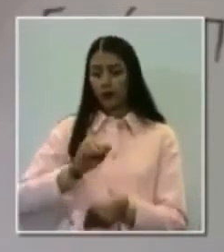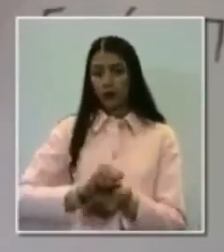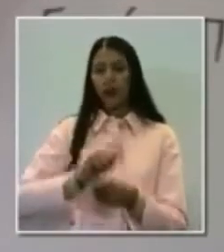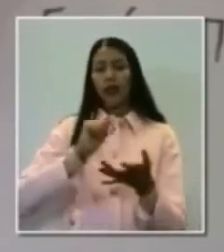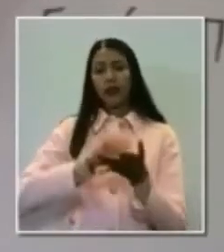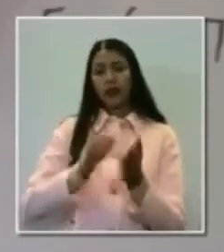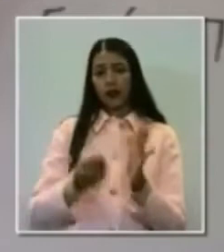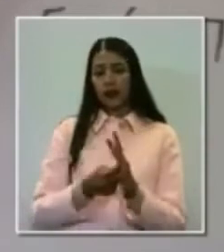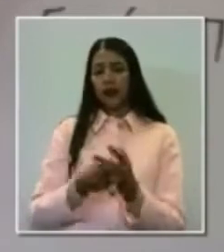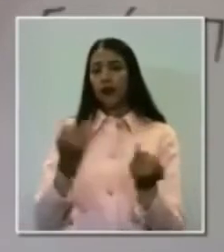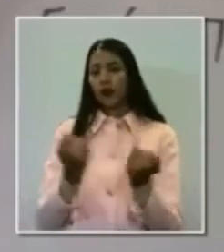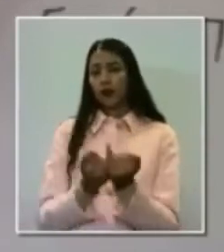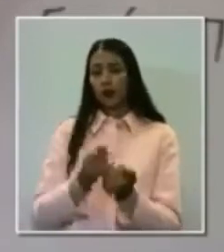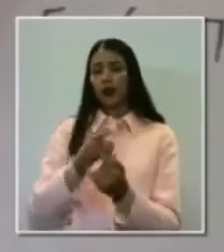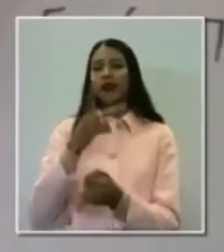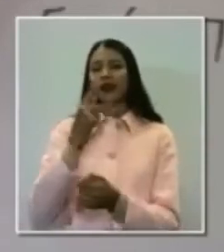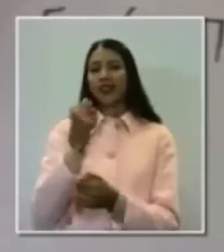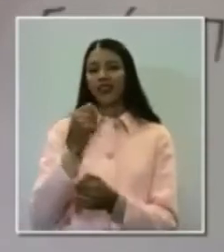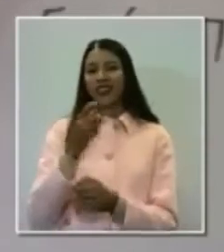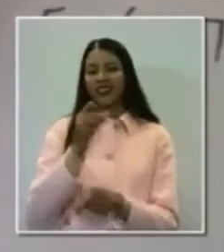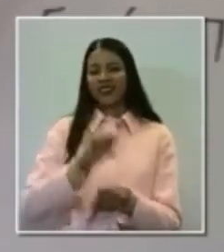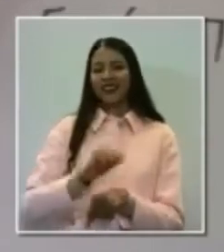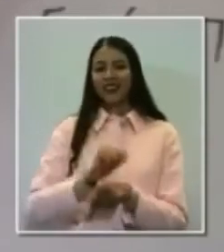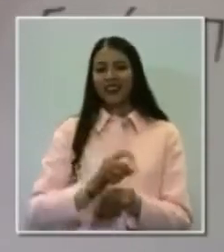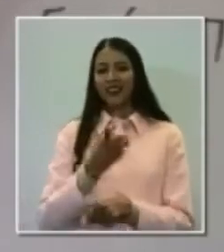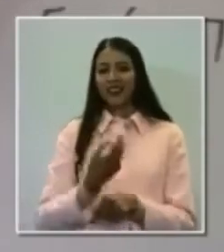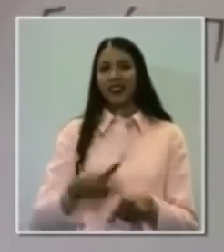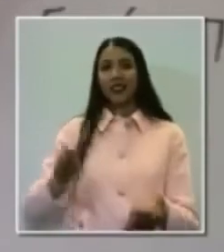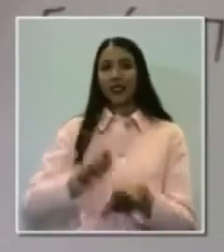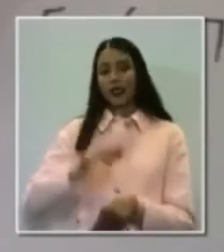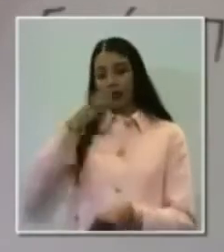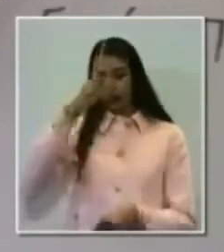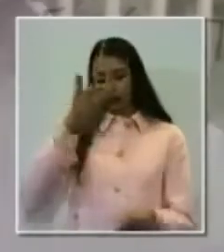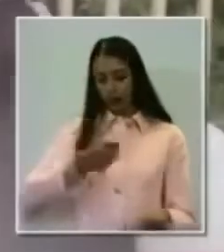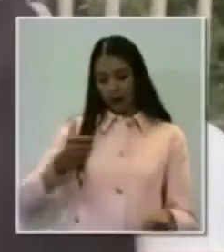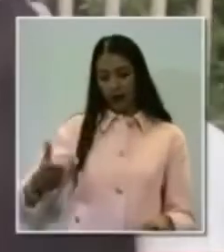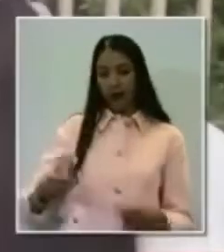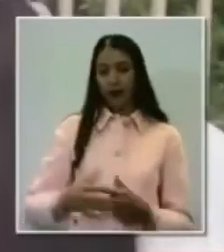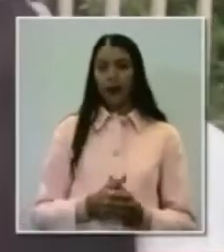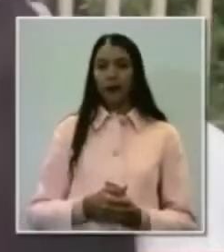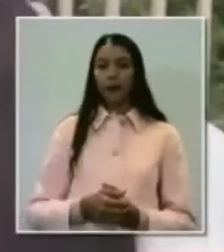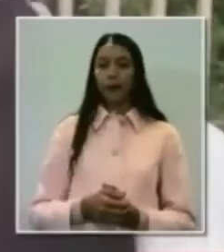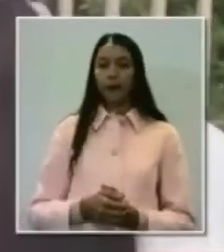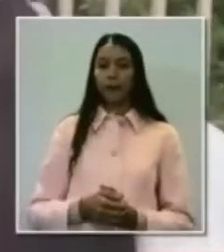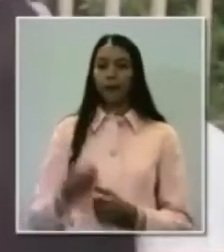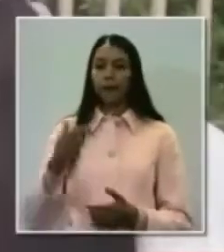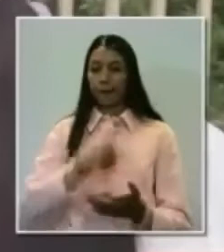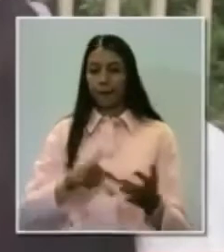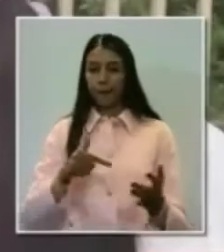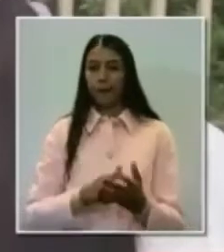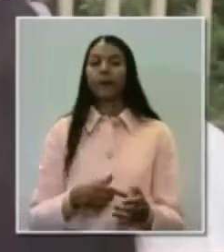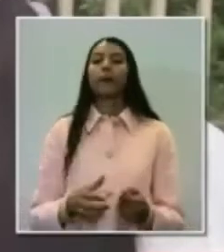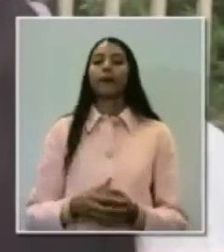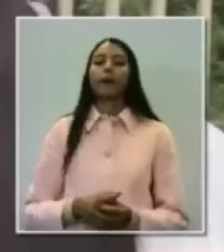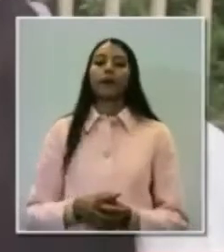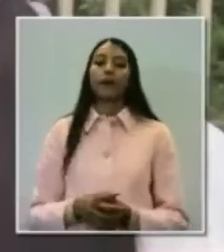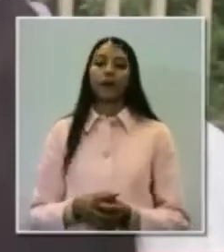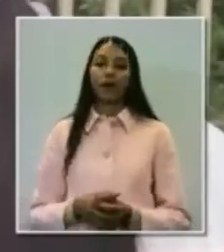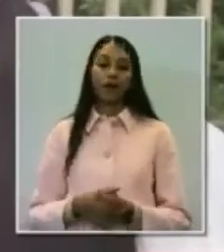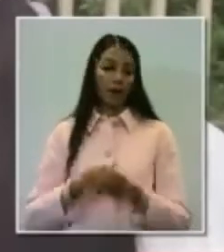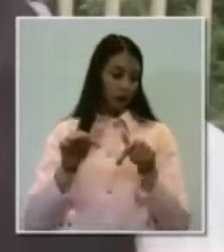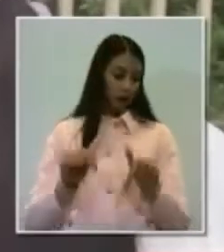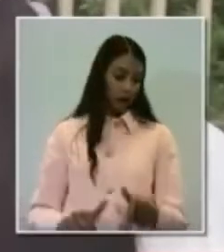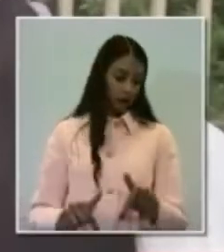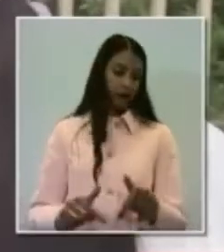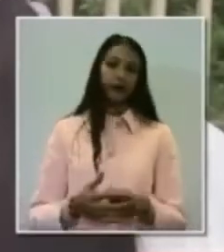técnicas y también tenemos las telesecundarias. Entonces, es un día para cada uno de los espacios.